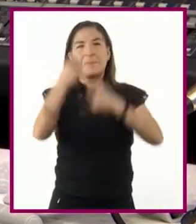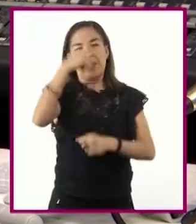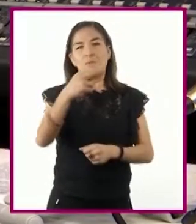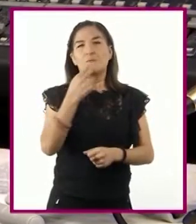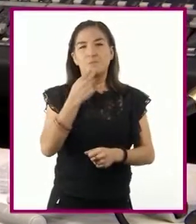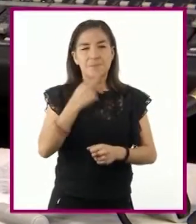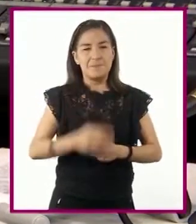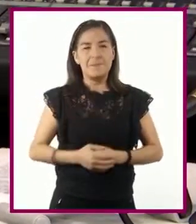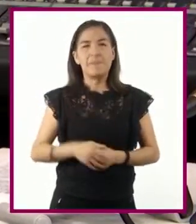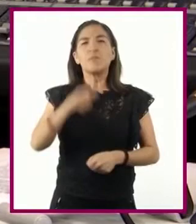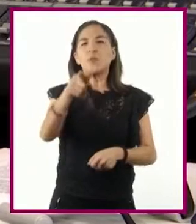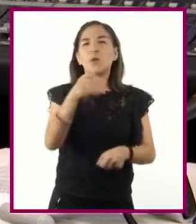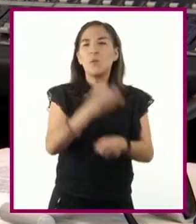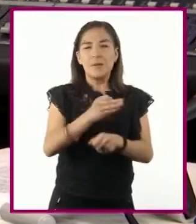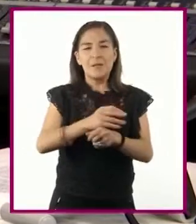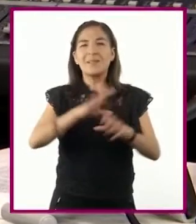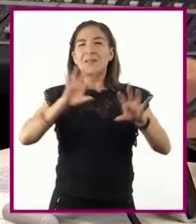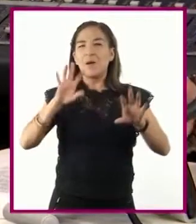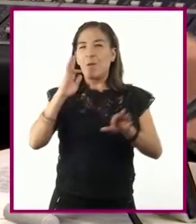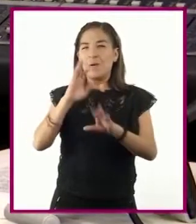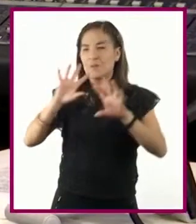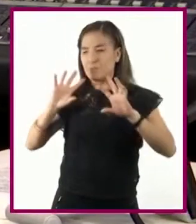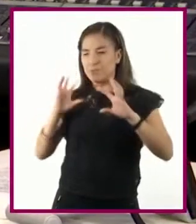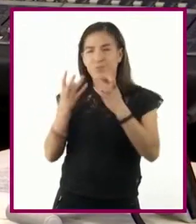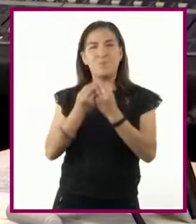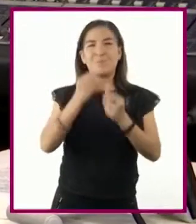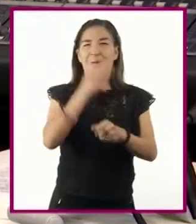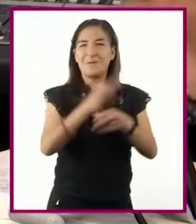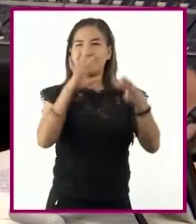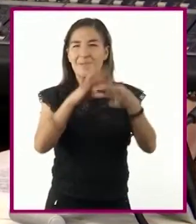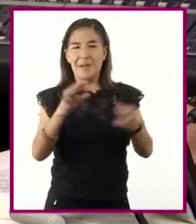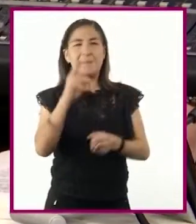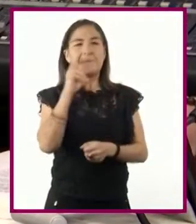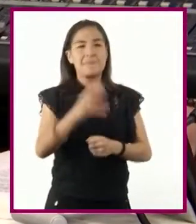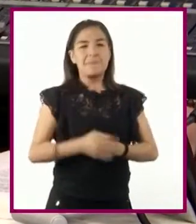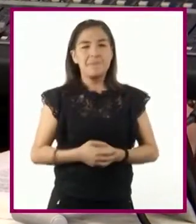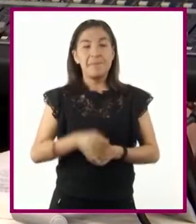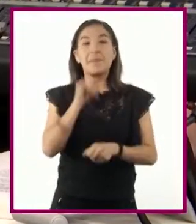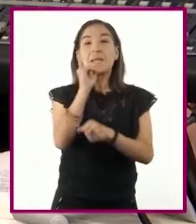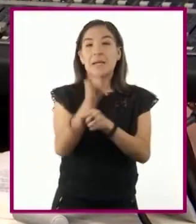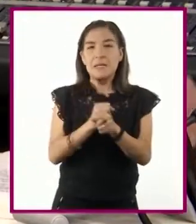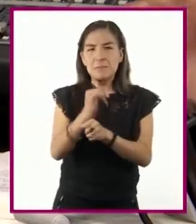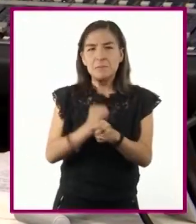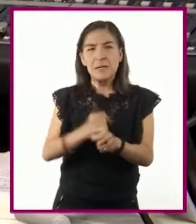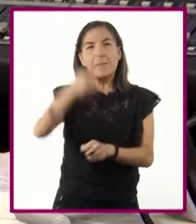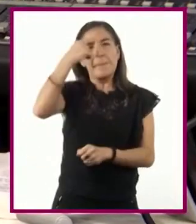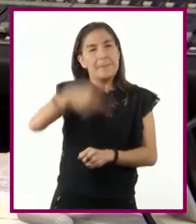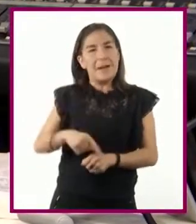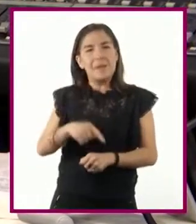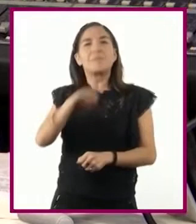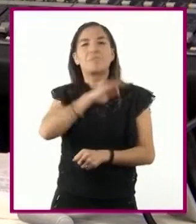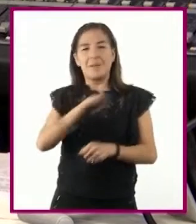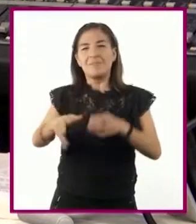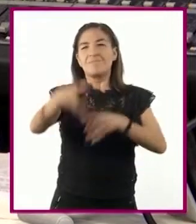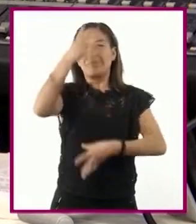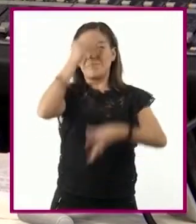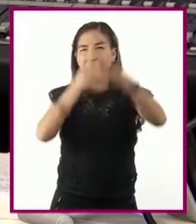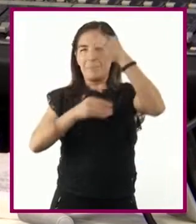Recapitulemos lo comentado hasta este momento. Perfecto. Investigar permite crear